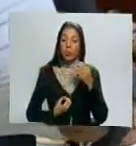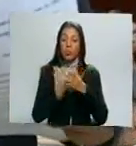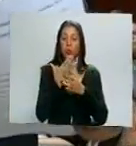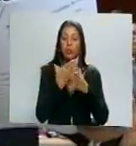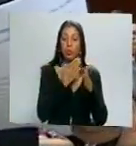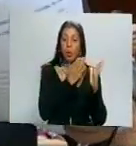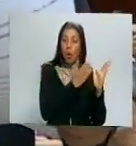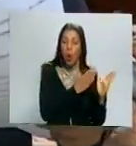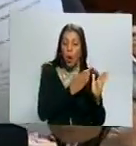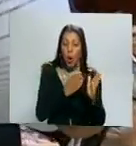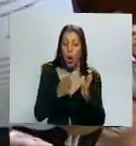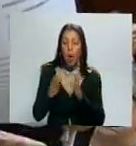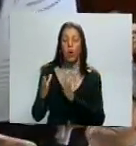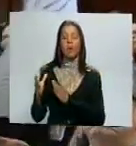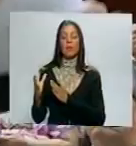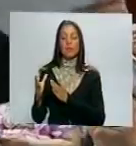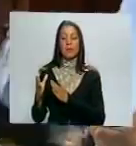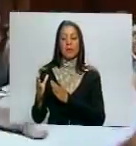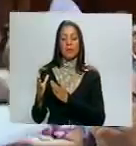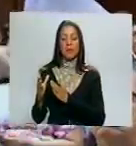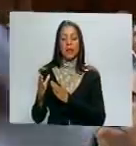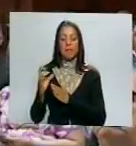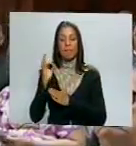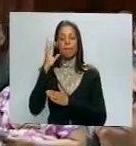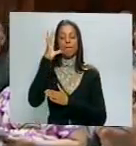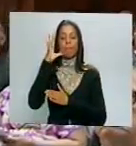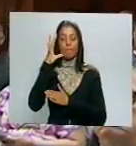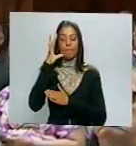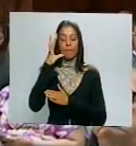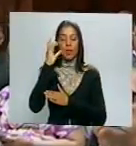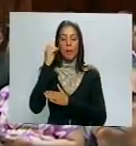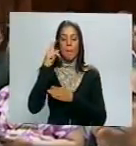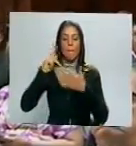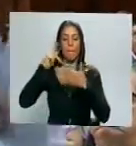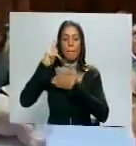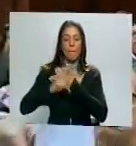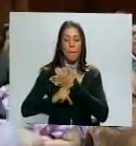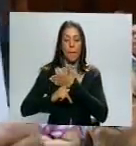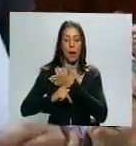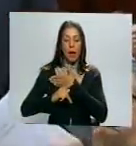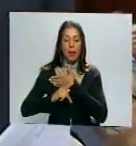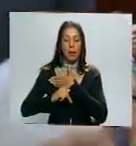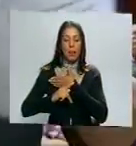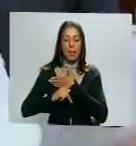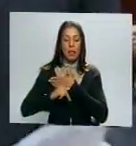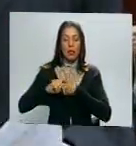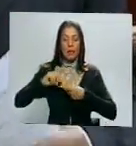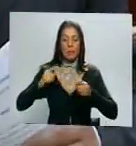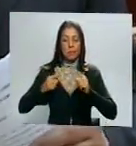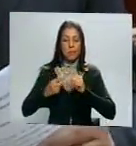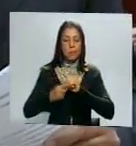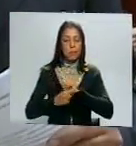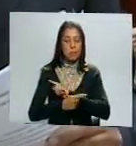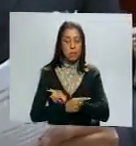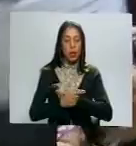establecer, de crear una línea para una nueva economía